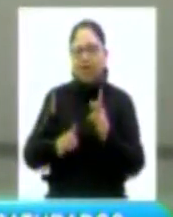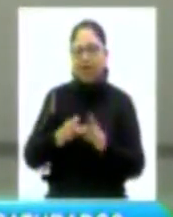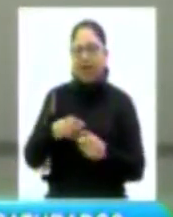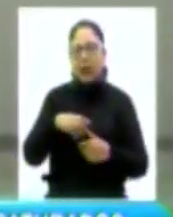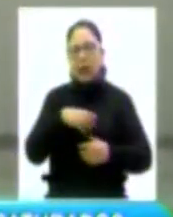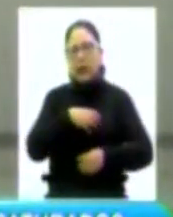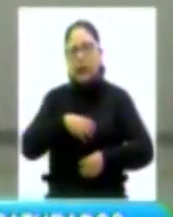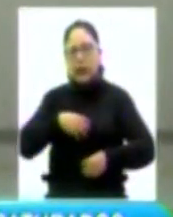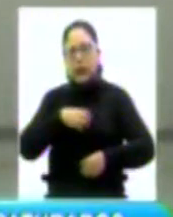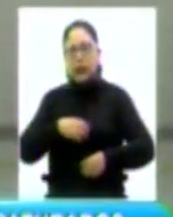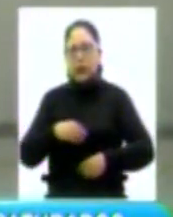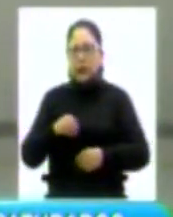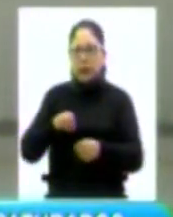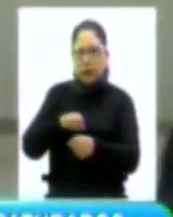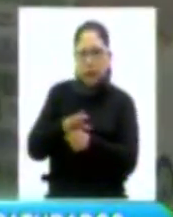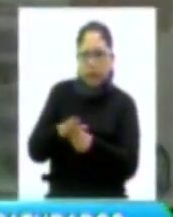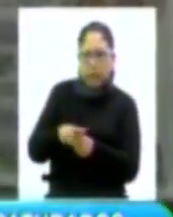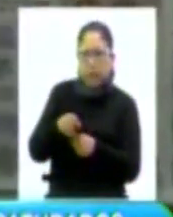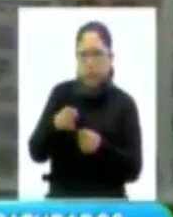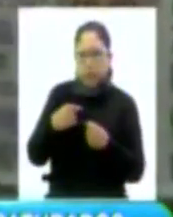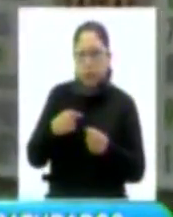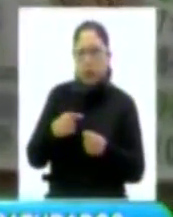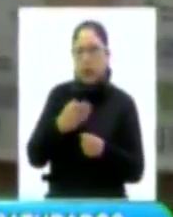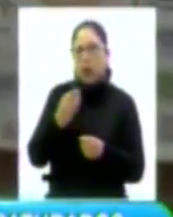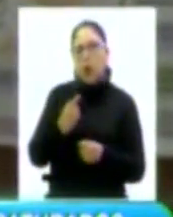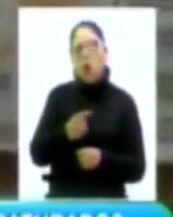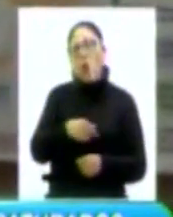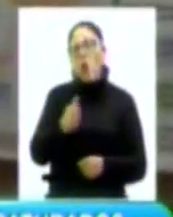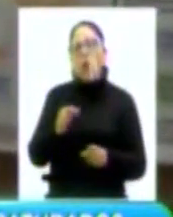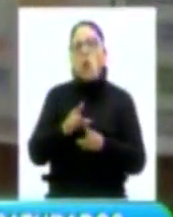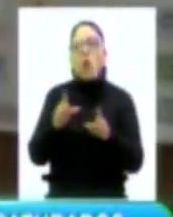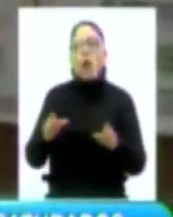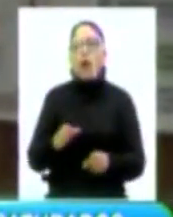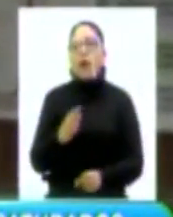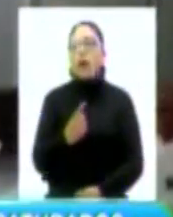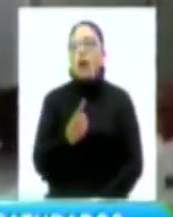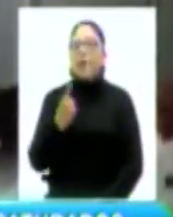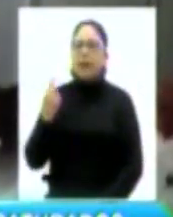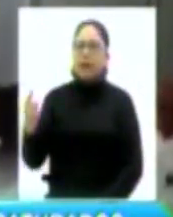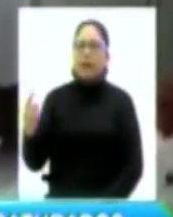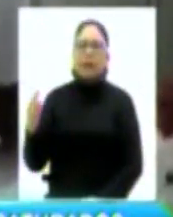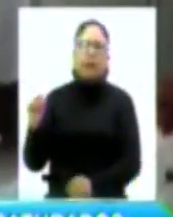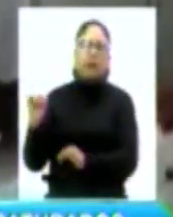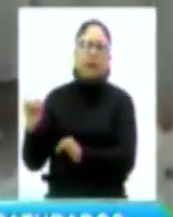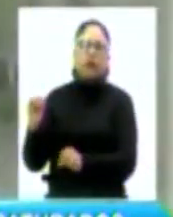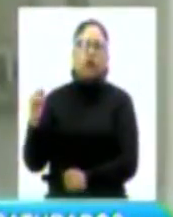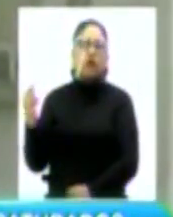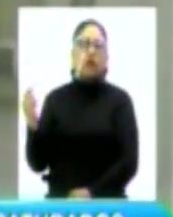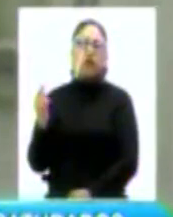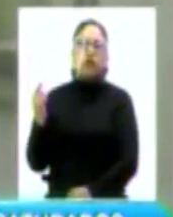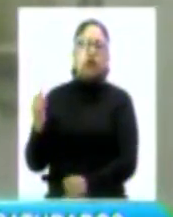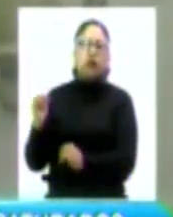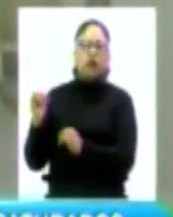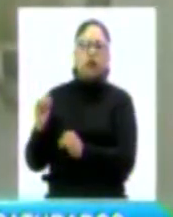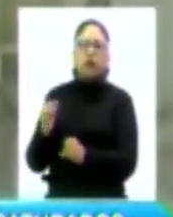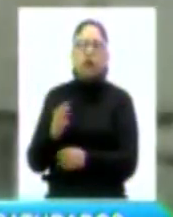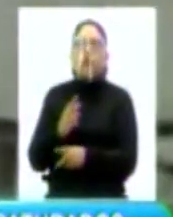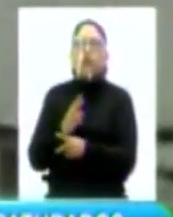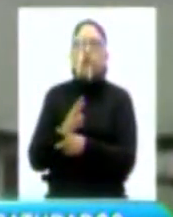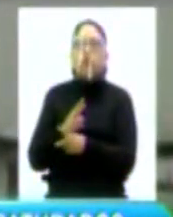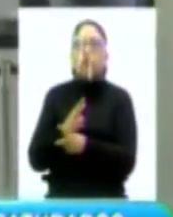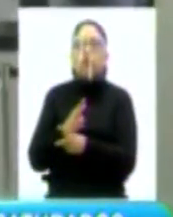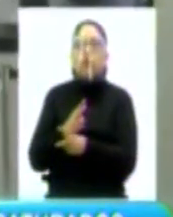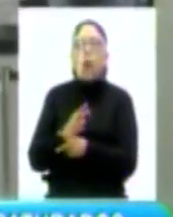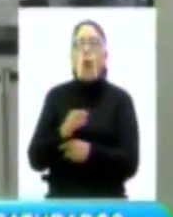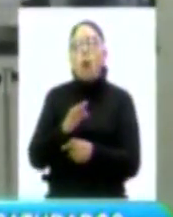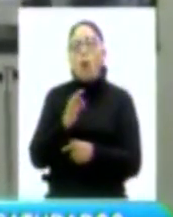COVID-19. Indican de que es fundamental separar a aquellas personas que cuentan con síntomas leves a aquellos que se encuentran en terapia